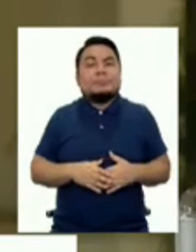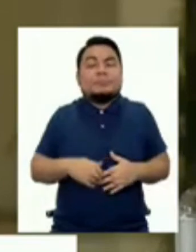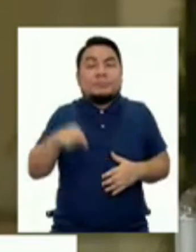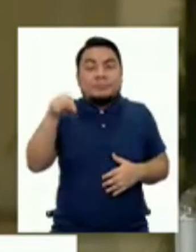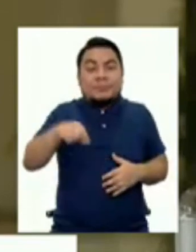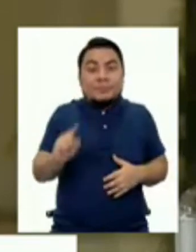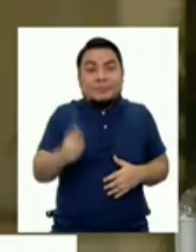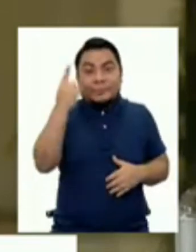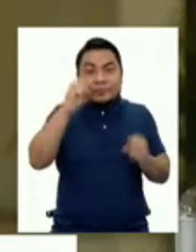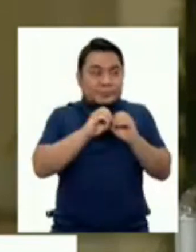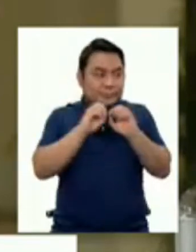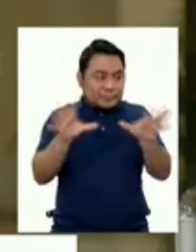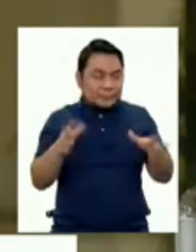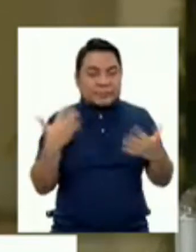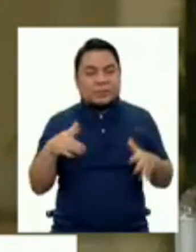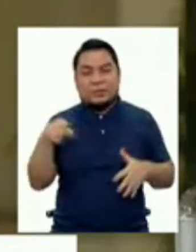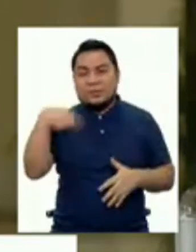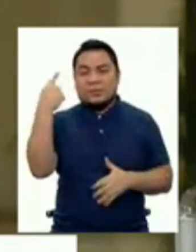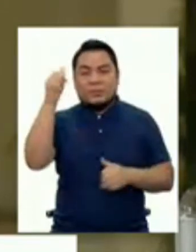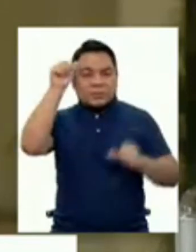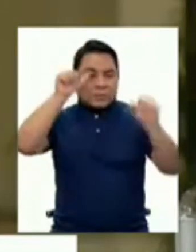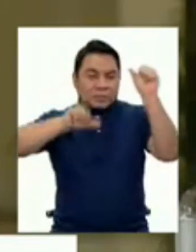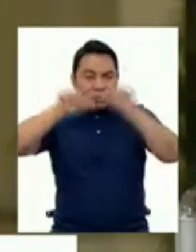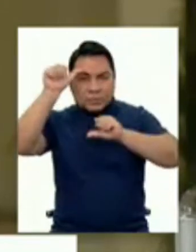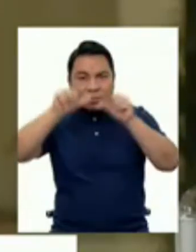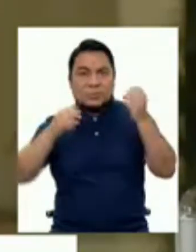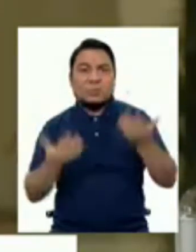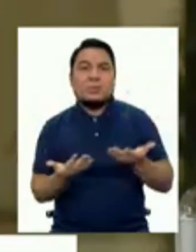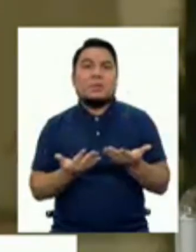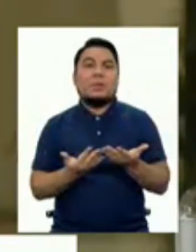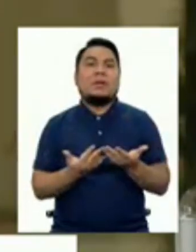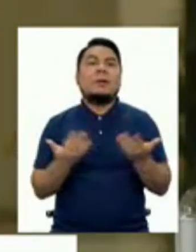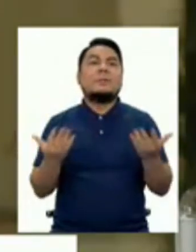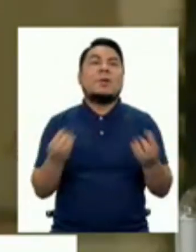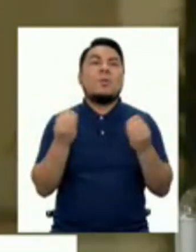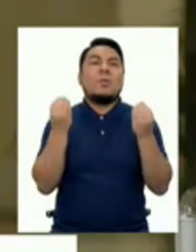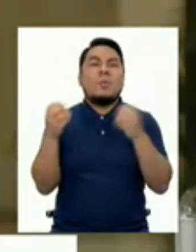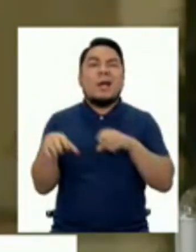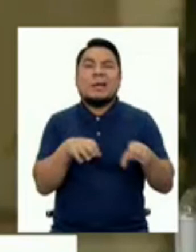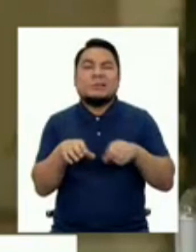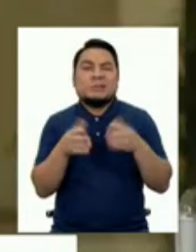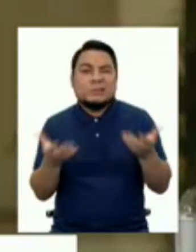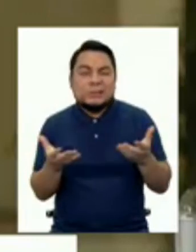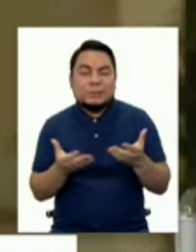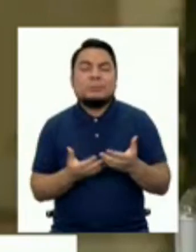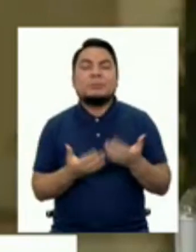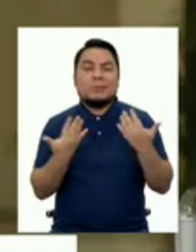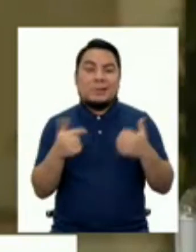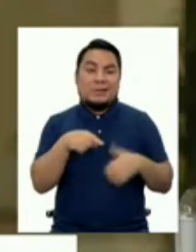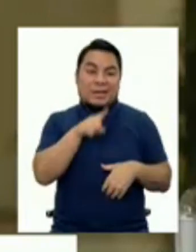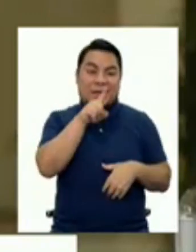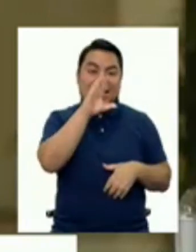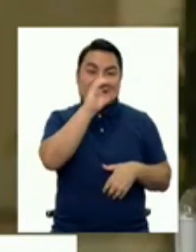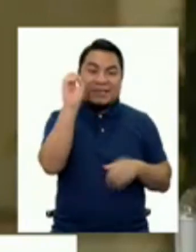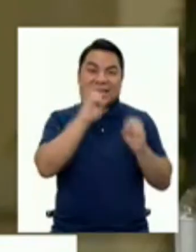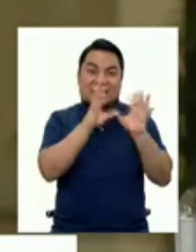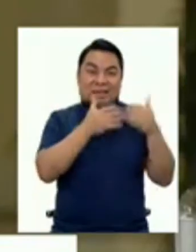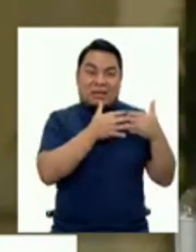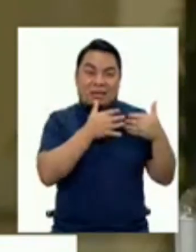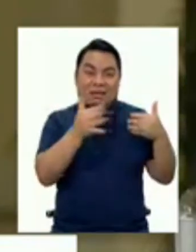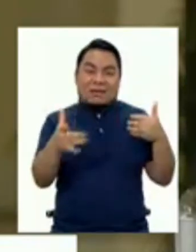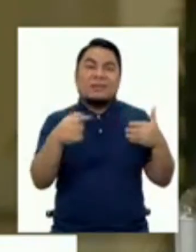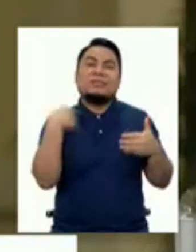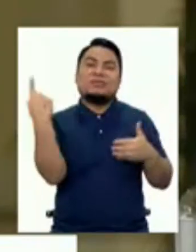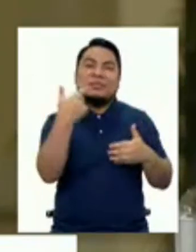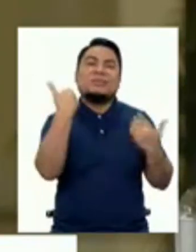los primeros días, había dudas sobre cómo reaccionar. Creo que con estos 100 días sabemos